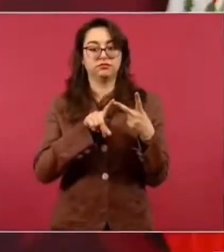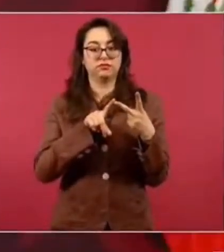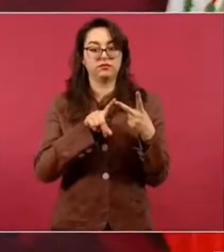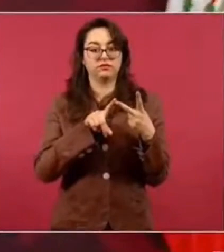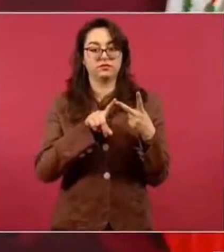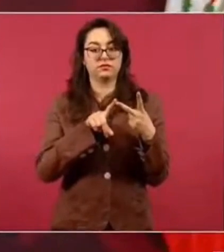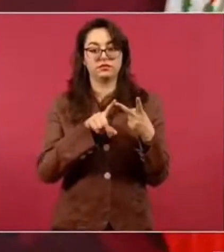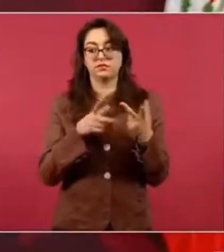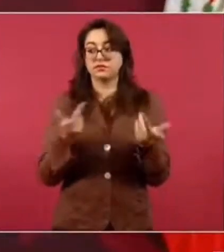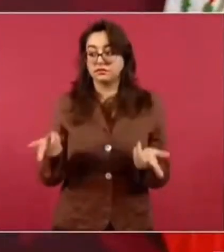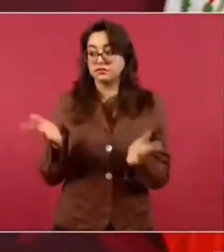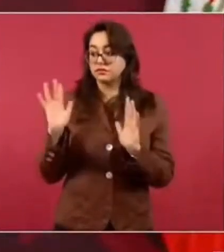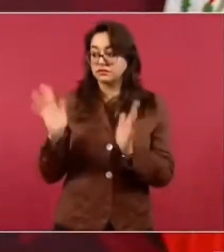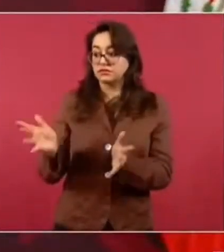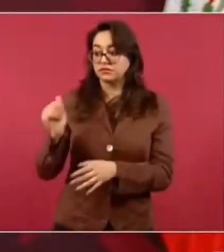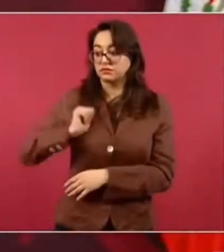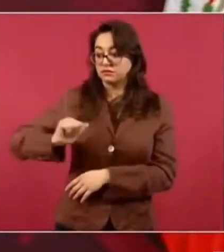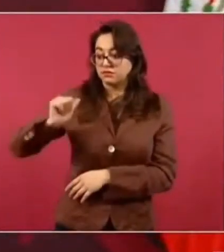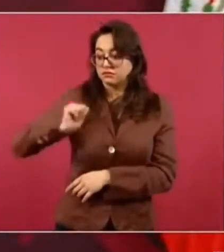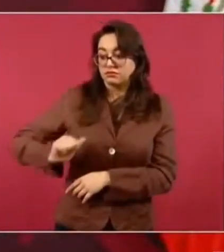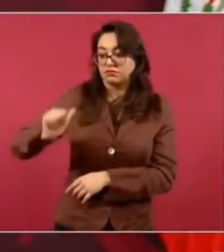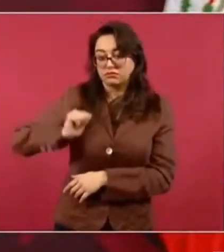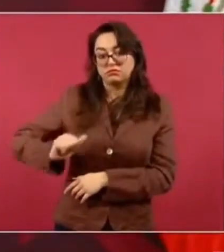la antigüedad de las plantas